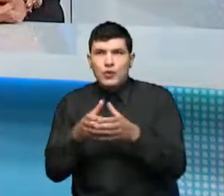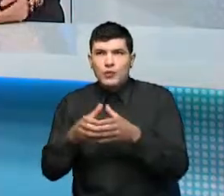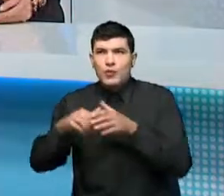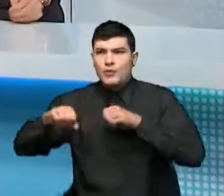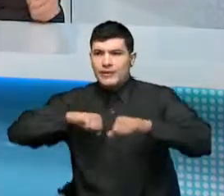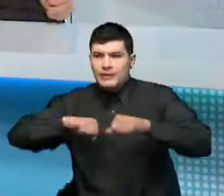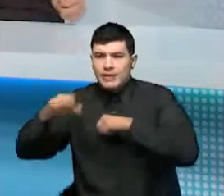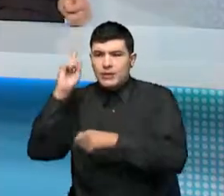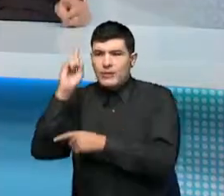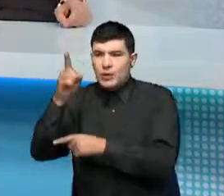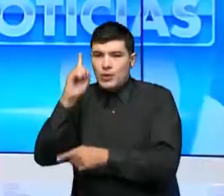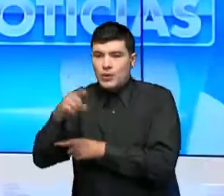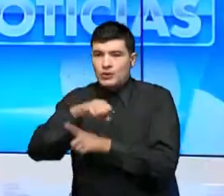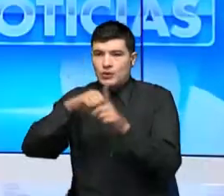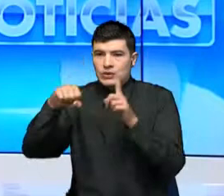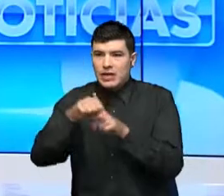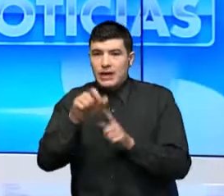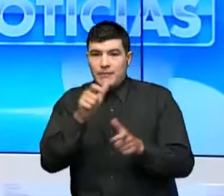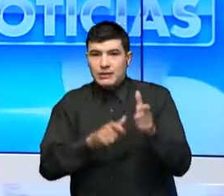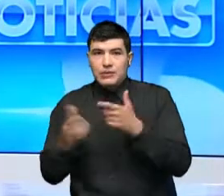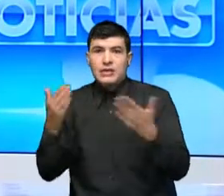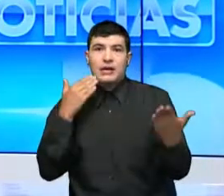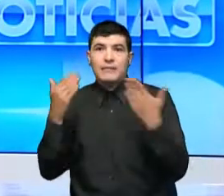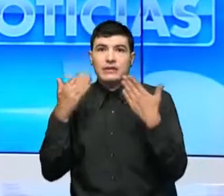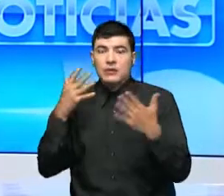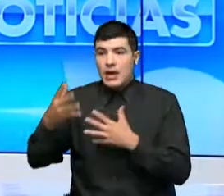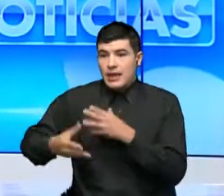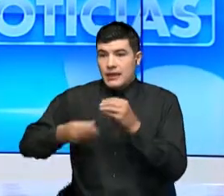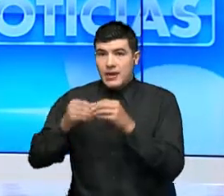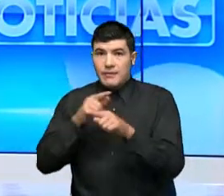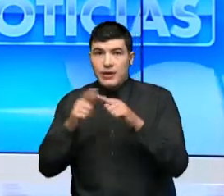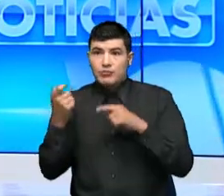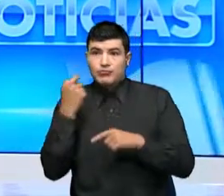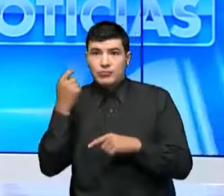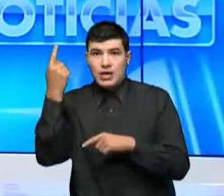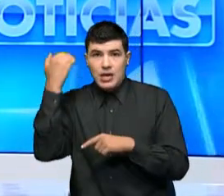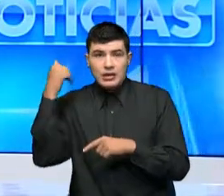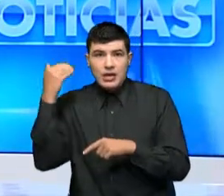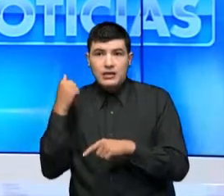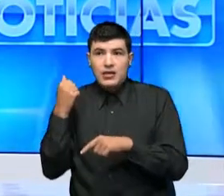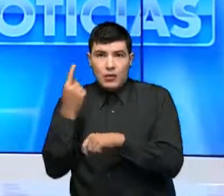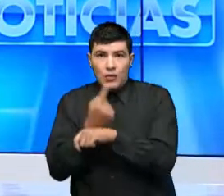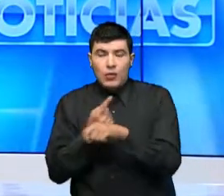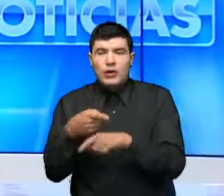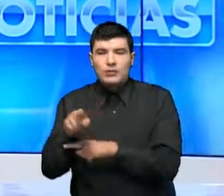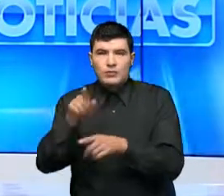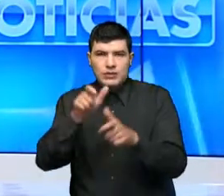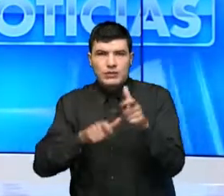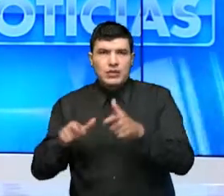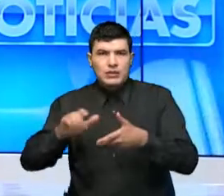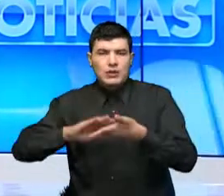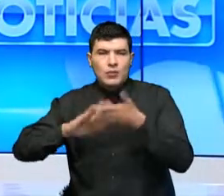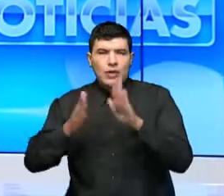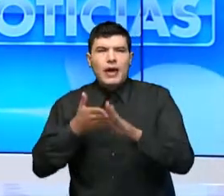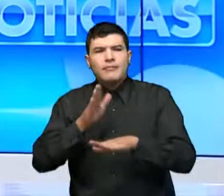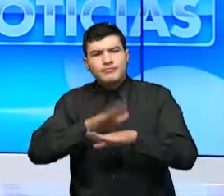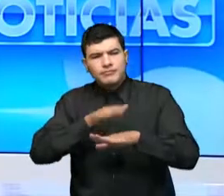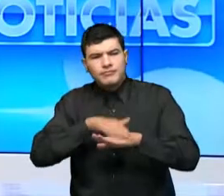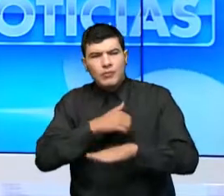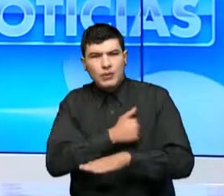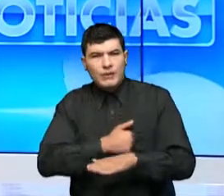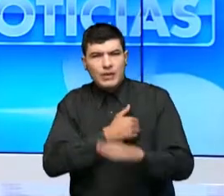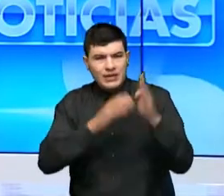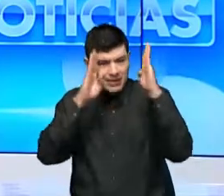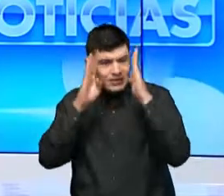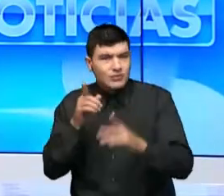movimientos políticos, sociales y campesinos se han venido sumando, pero en las últimas horas los comunales hicieron un fuerte llamado. Pilar Velázquez, usted